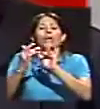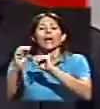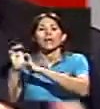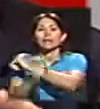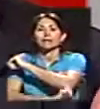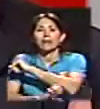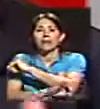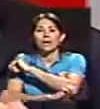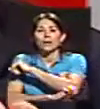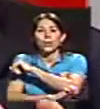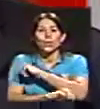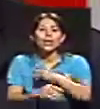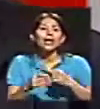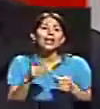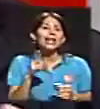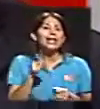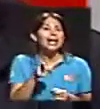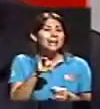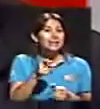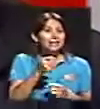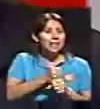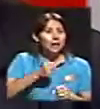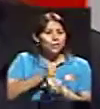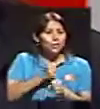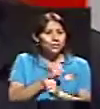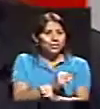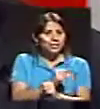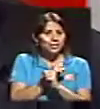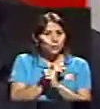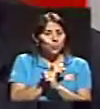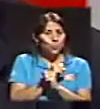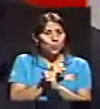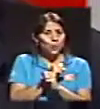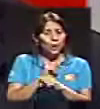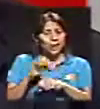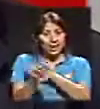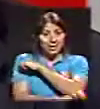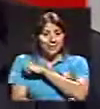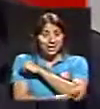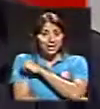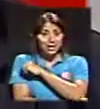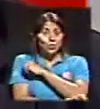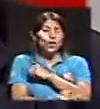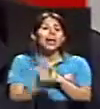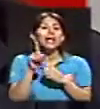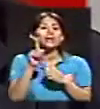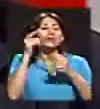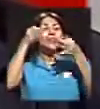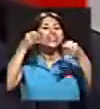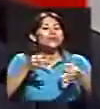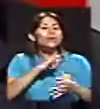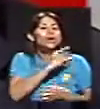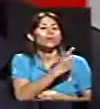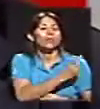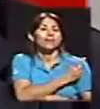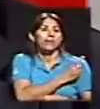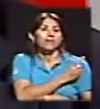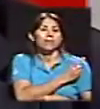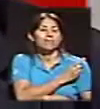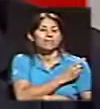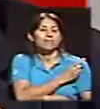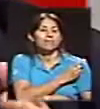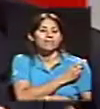una decisión, estas operaciones de seguro o de reaseguro en el exterior, es una decisión de la Junta Directiva que debe de tener